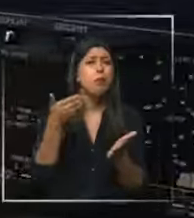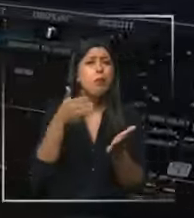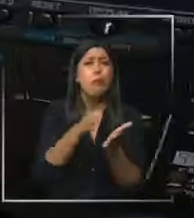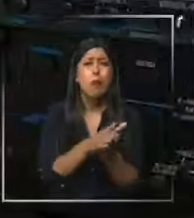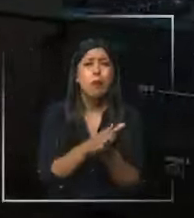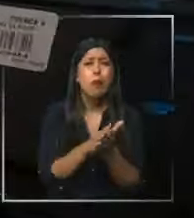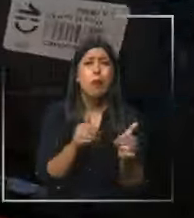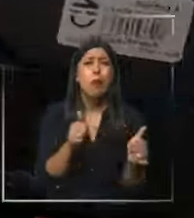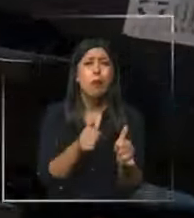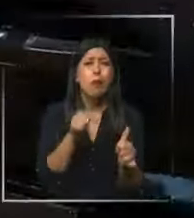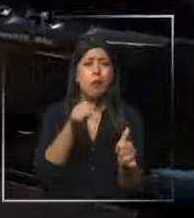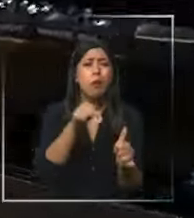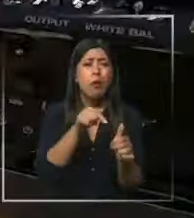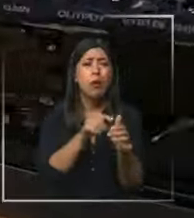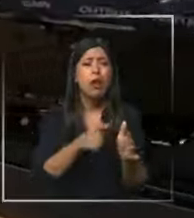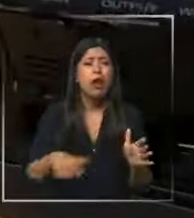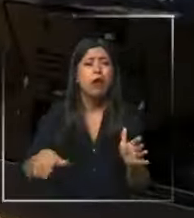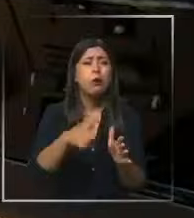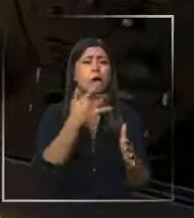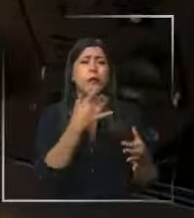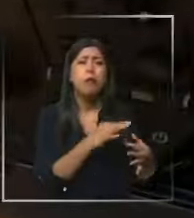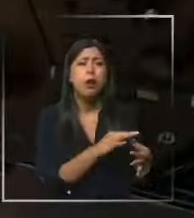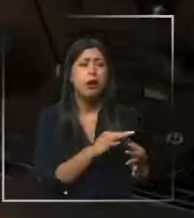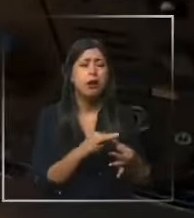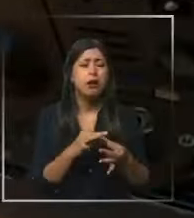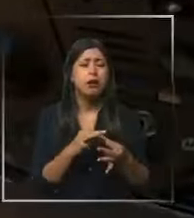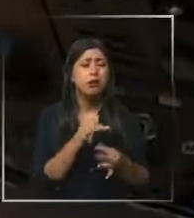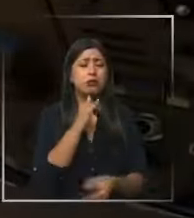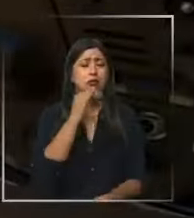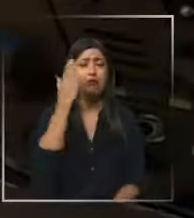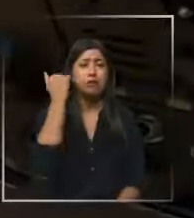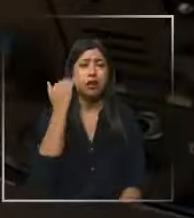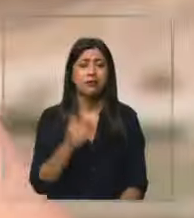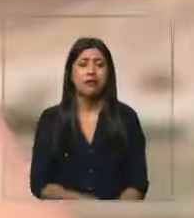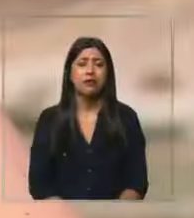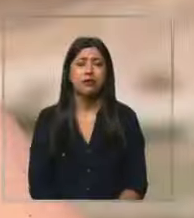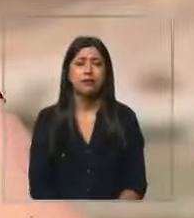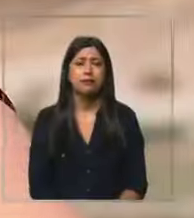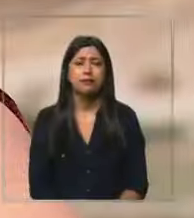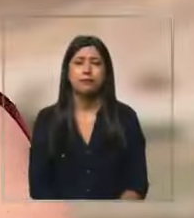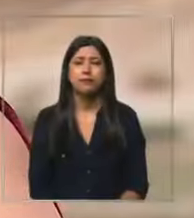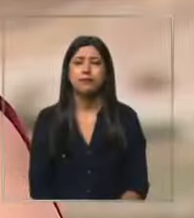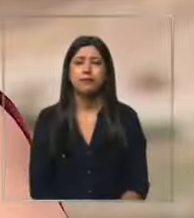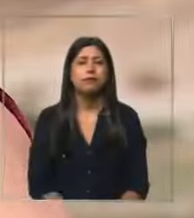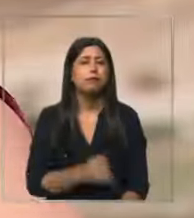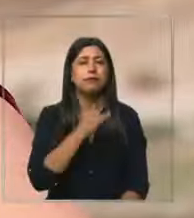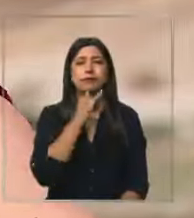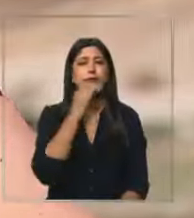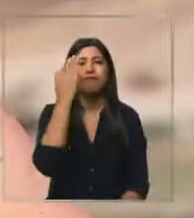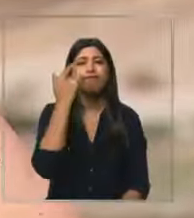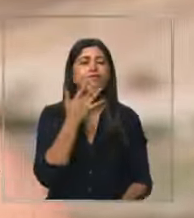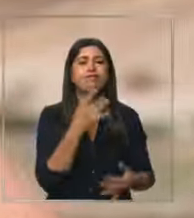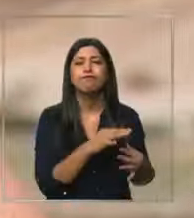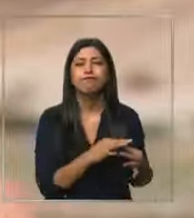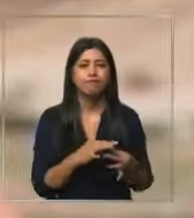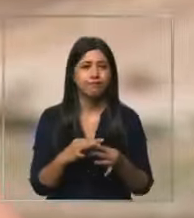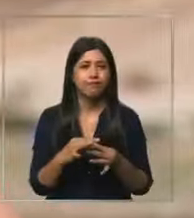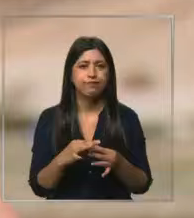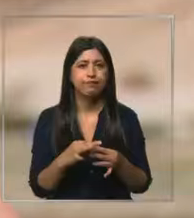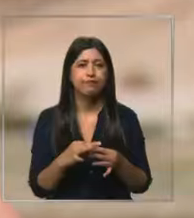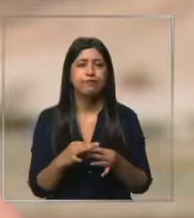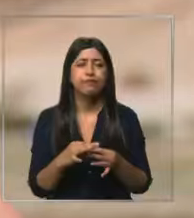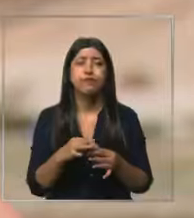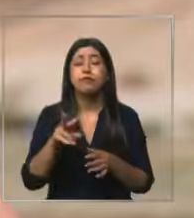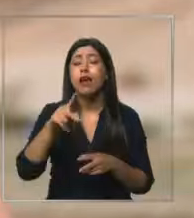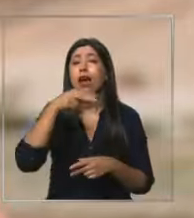en las orillas de la laguna. La causa aún se desconoce. No sabemos el por qué. Lo otro,